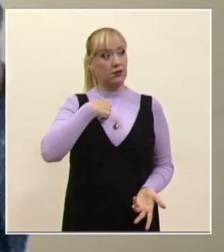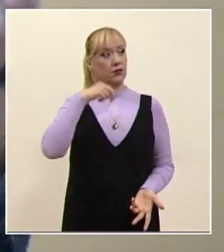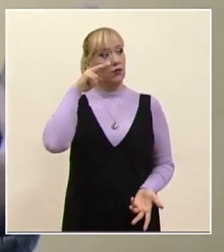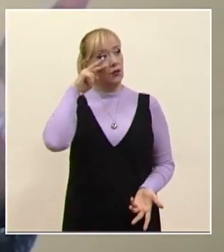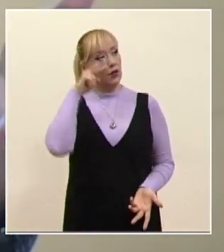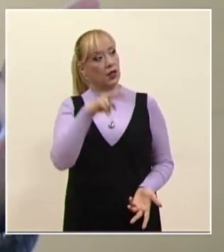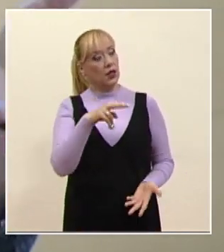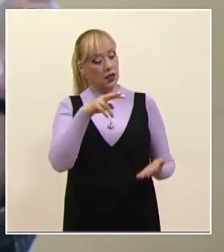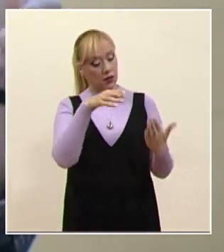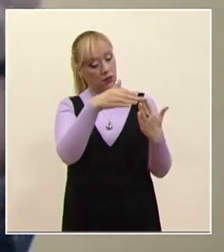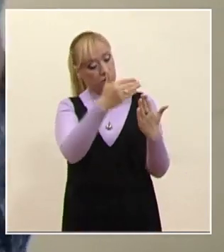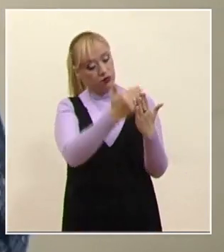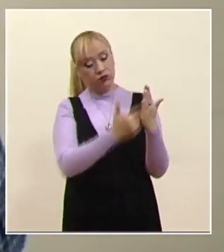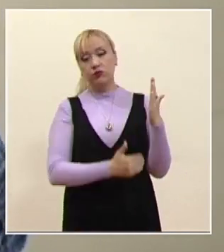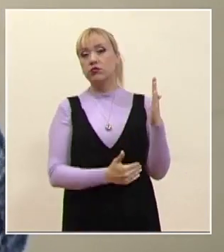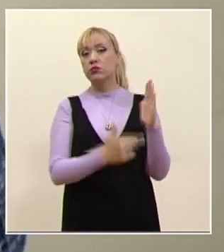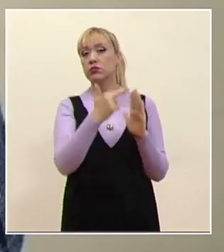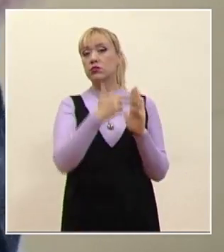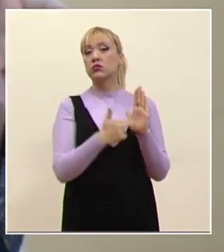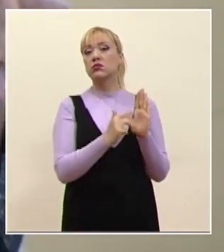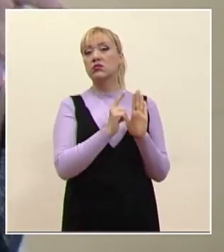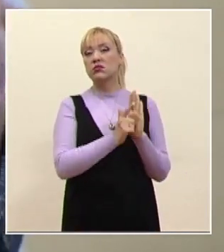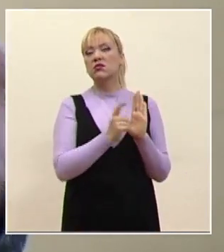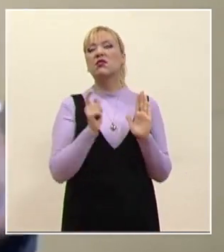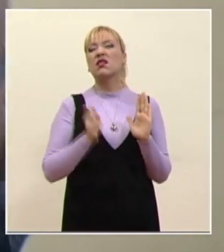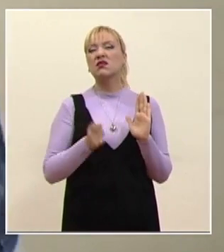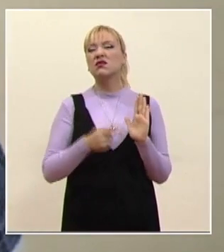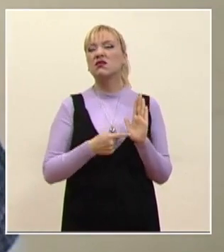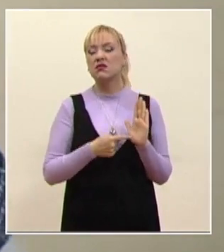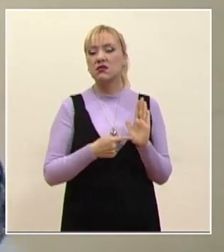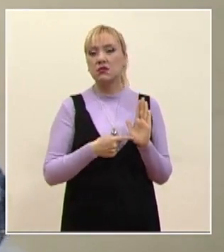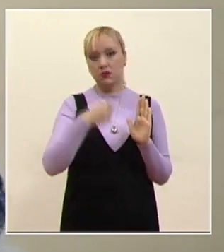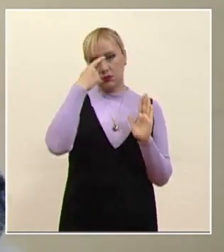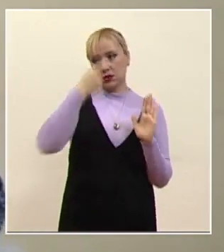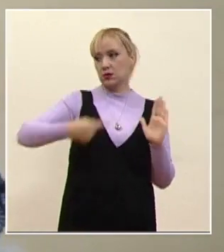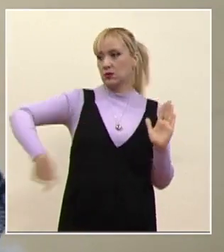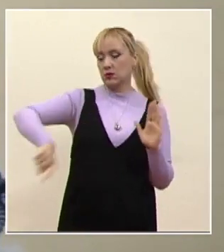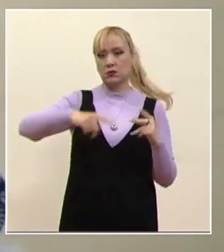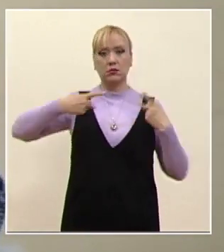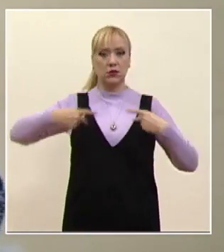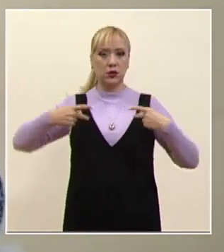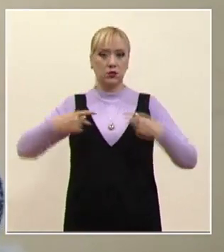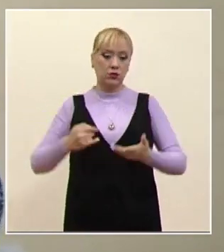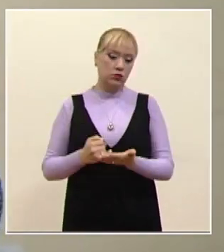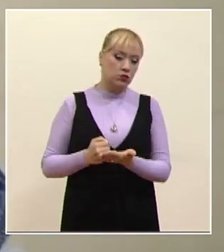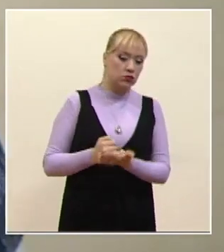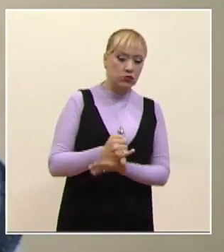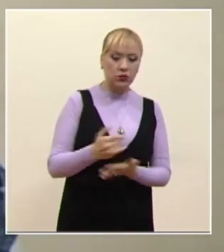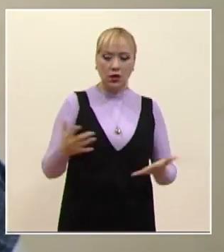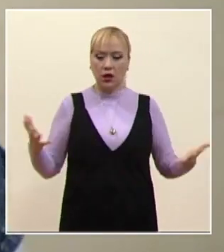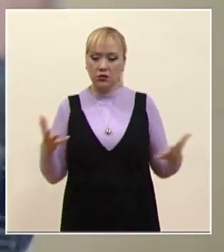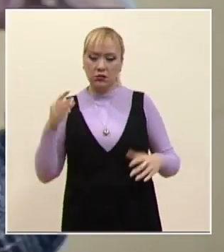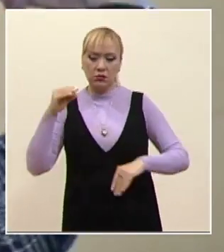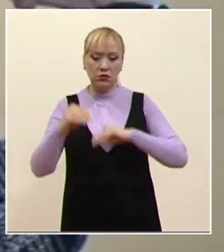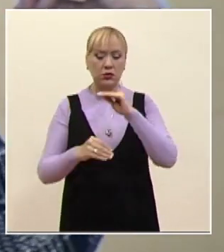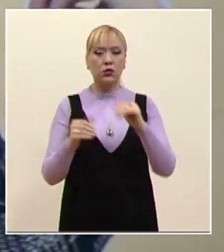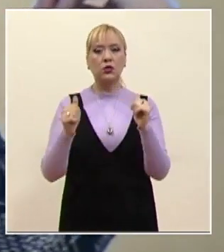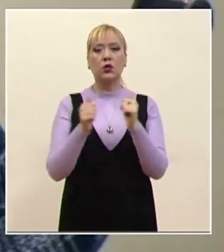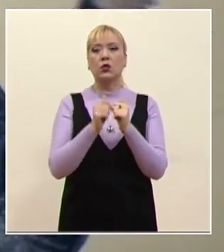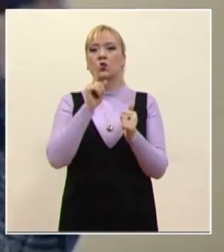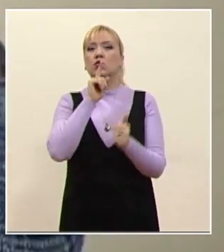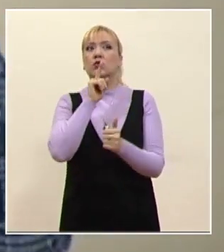figura en los códigos, lo único que puede provocar es que las personas que están decidiendo hacerlo lo hagan de manera